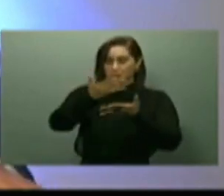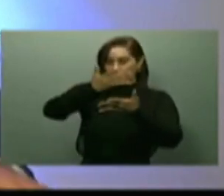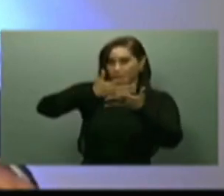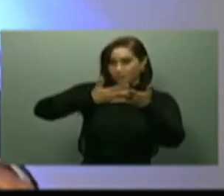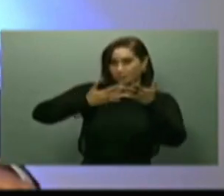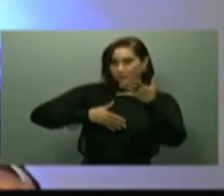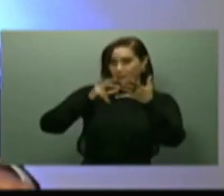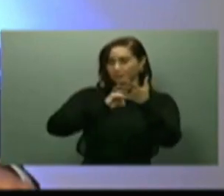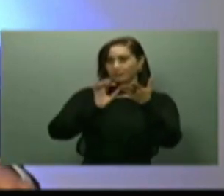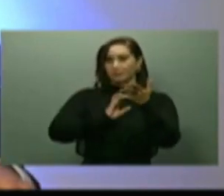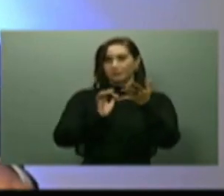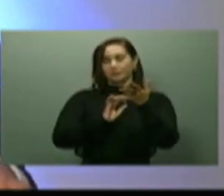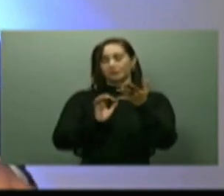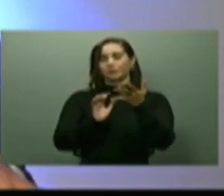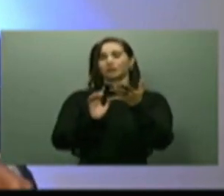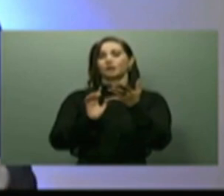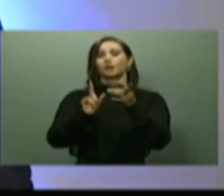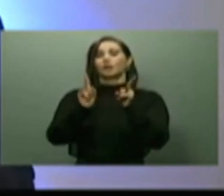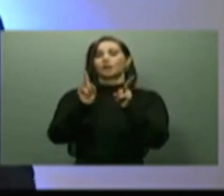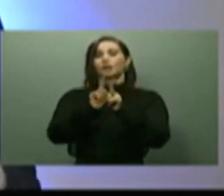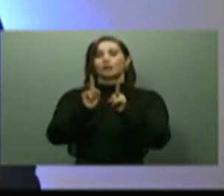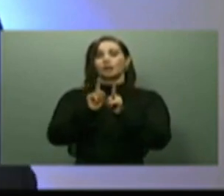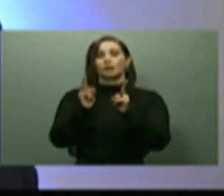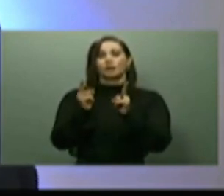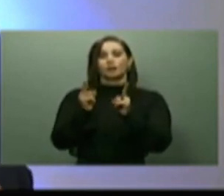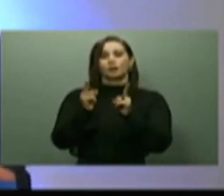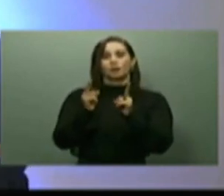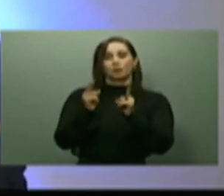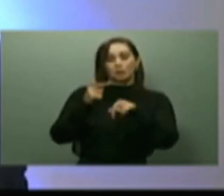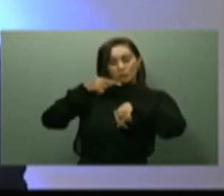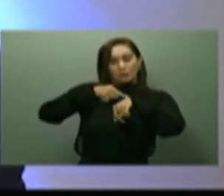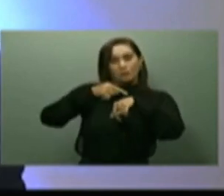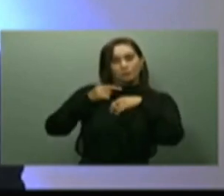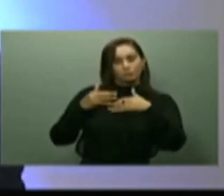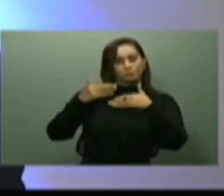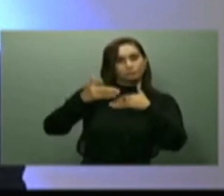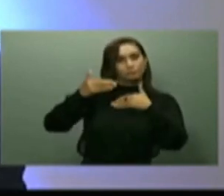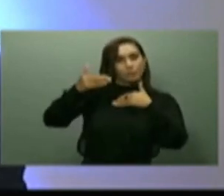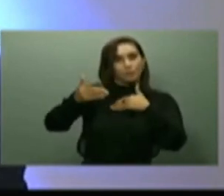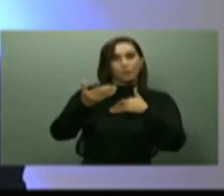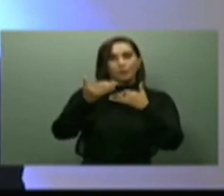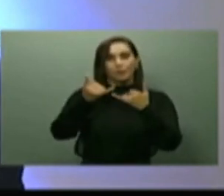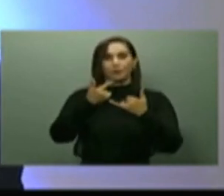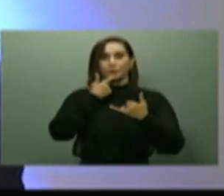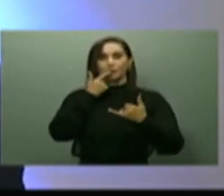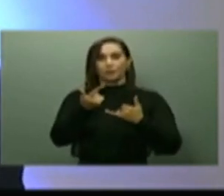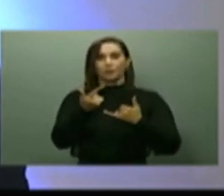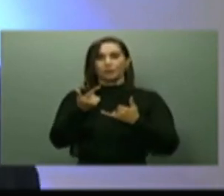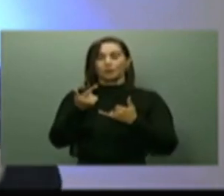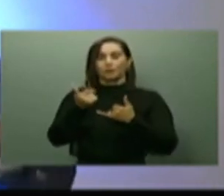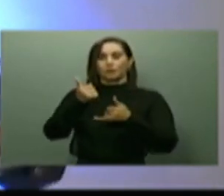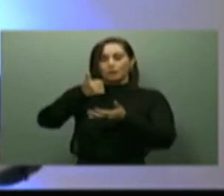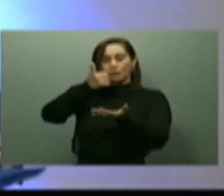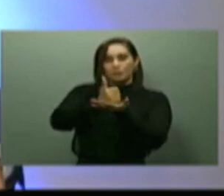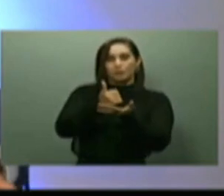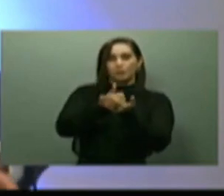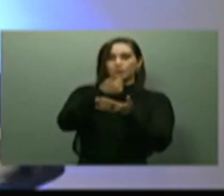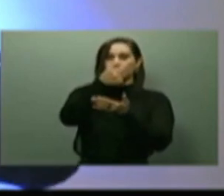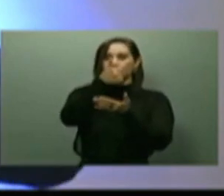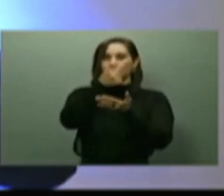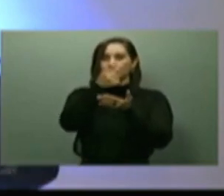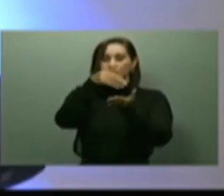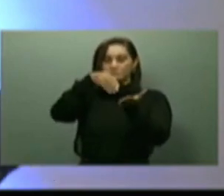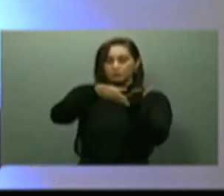del portal. Lo único que van a tomar un poco más de tiempo, como yo dije, el tema de la aplicación de los $10